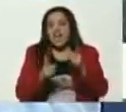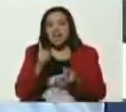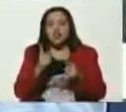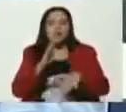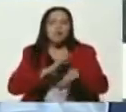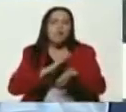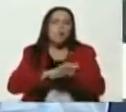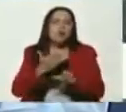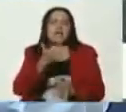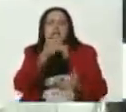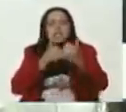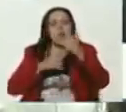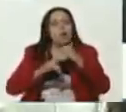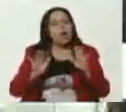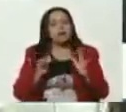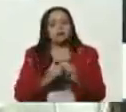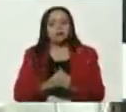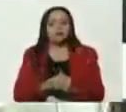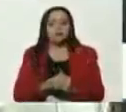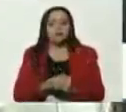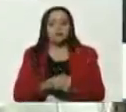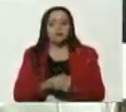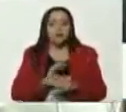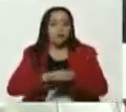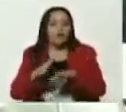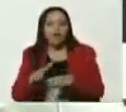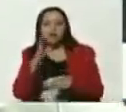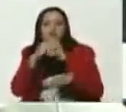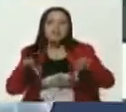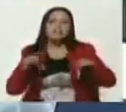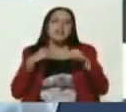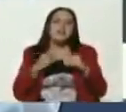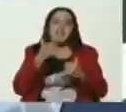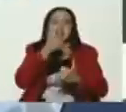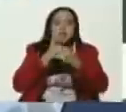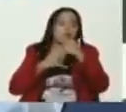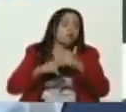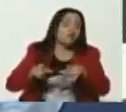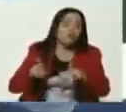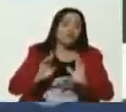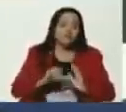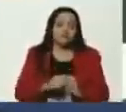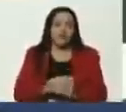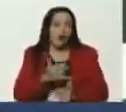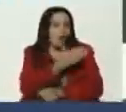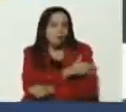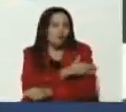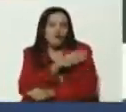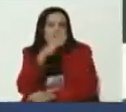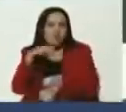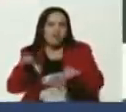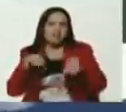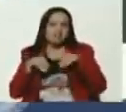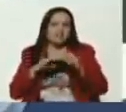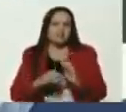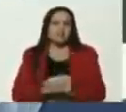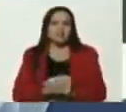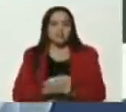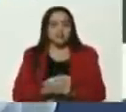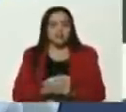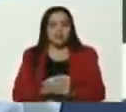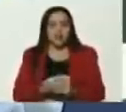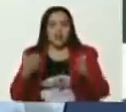fracasaron. Porque además son incapaces de reconocer sus errores. Una de las más grandes